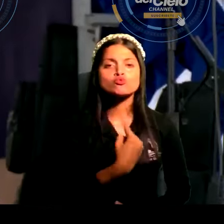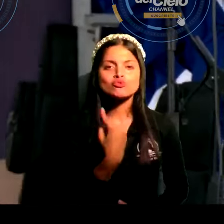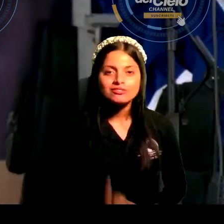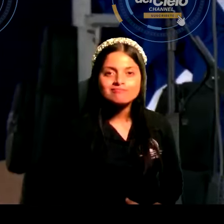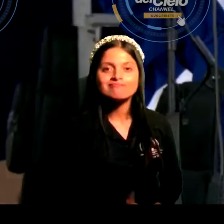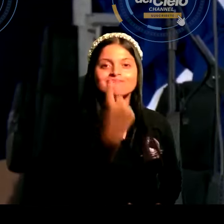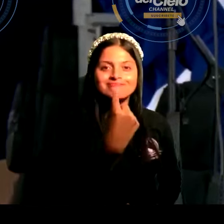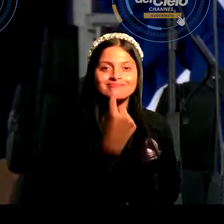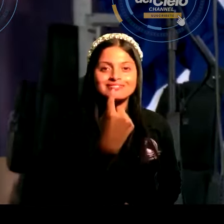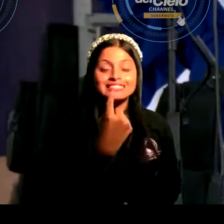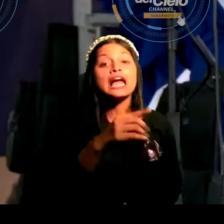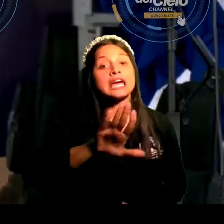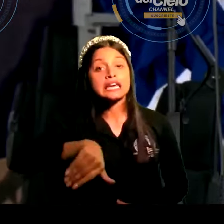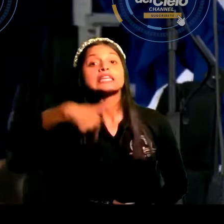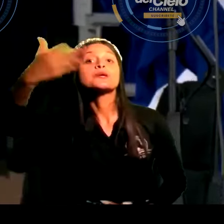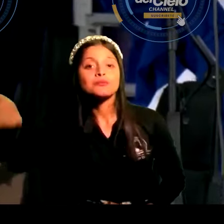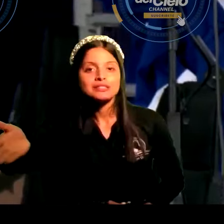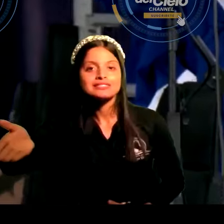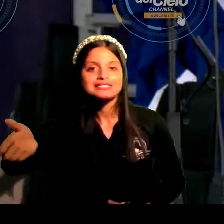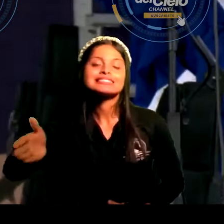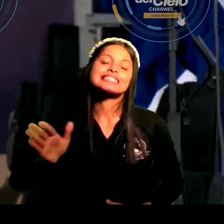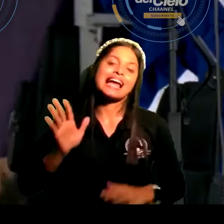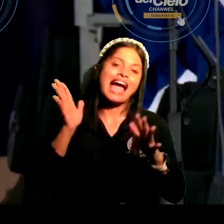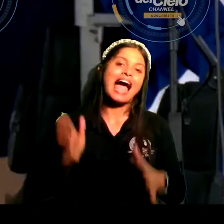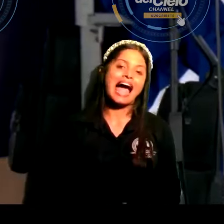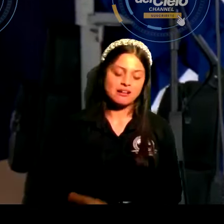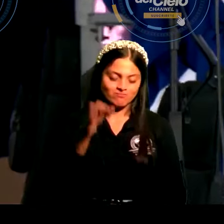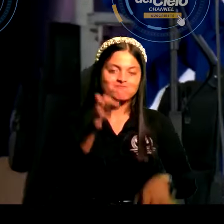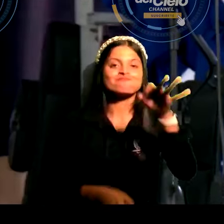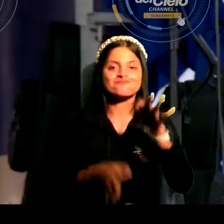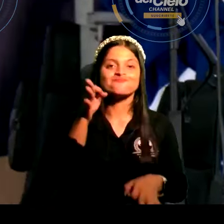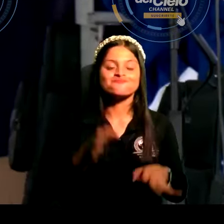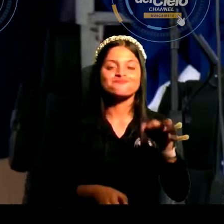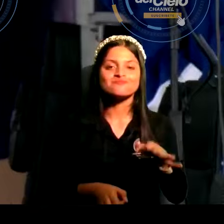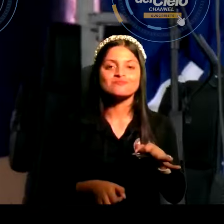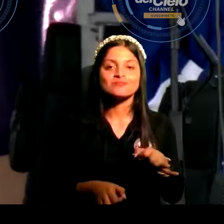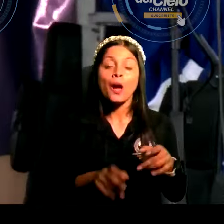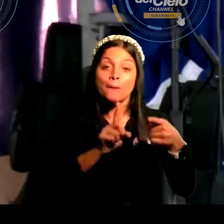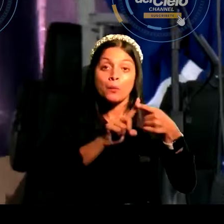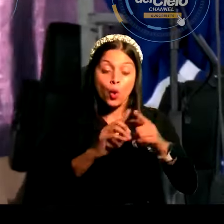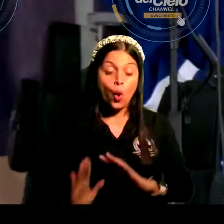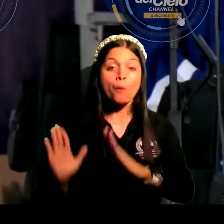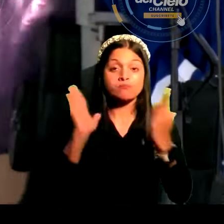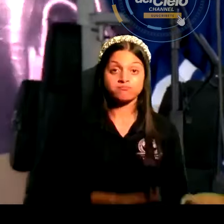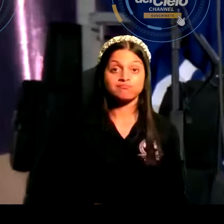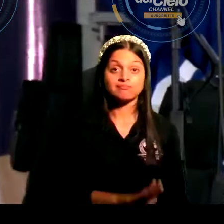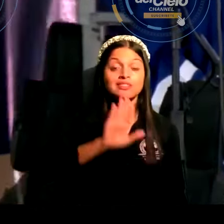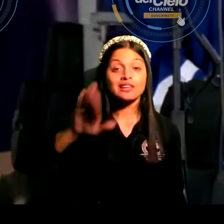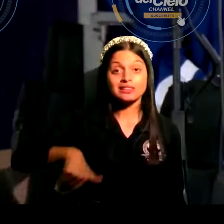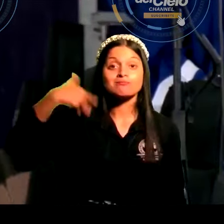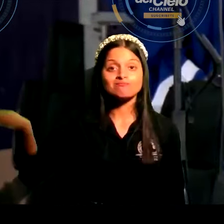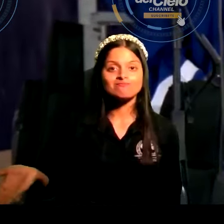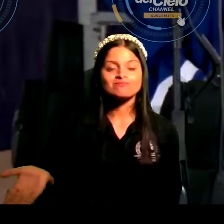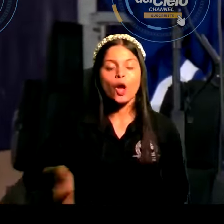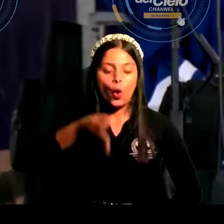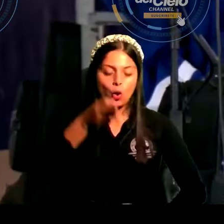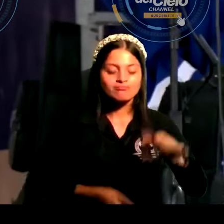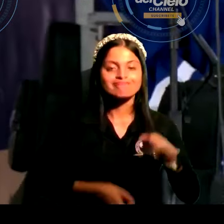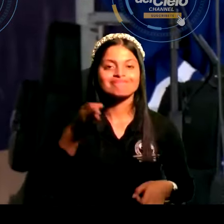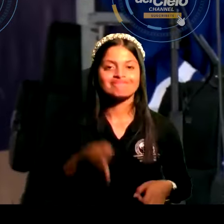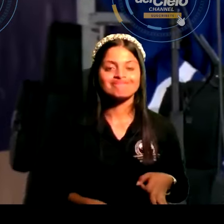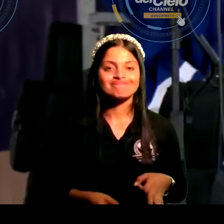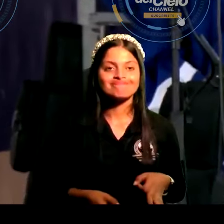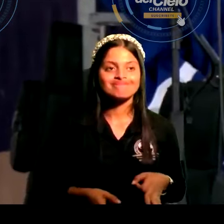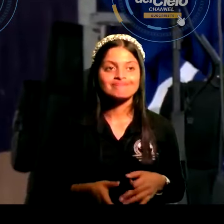y después de esto, el juicio. Si la gente se diera cuenta de esto, si las